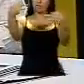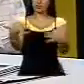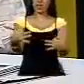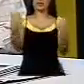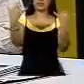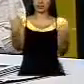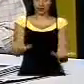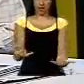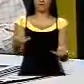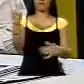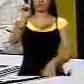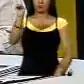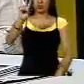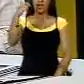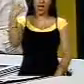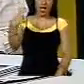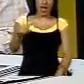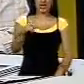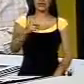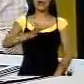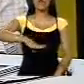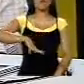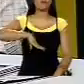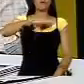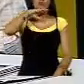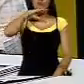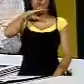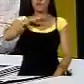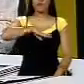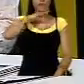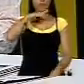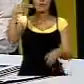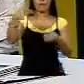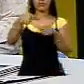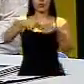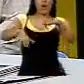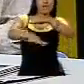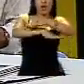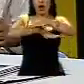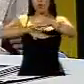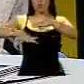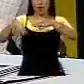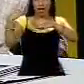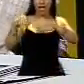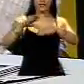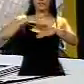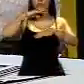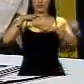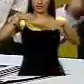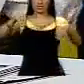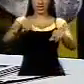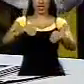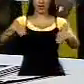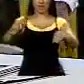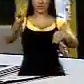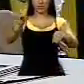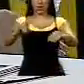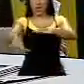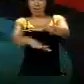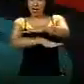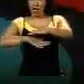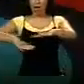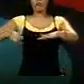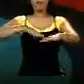supuestamente lo de la franja del Orinoco, ¿no? Donde señalaba que era alumina, no que se la llevaron. Este cosa, que sí, que alguna forma